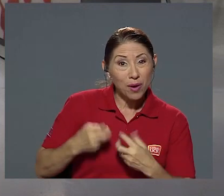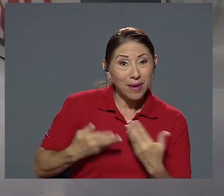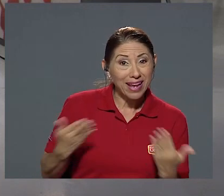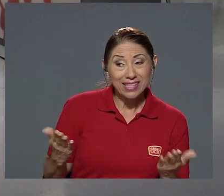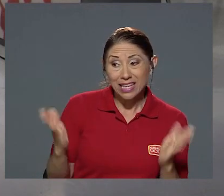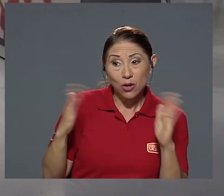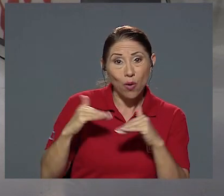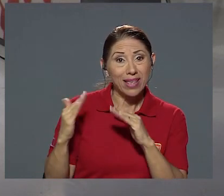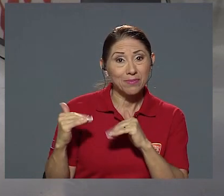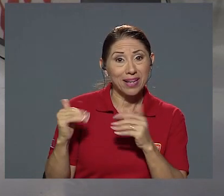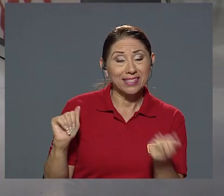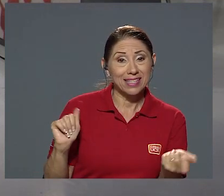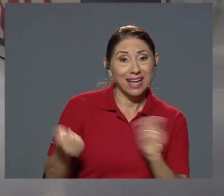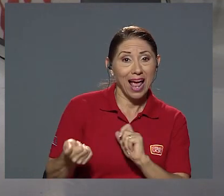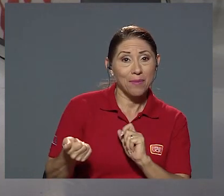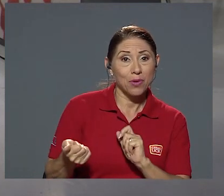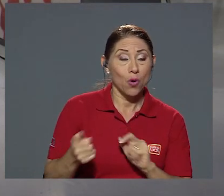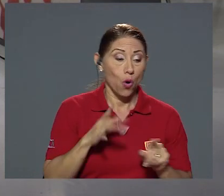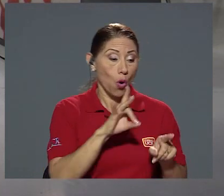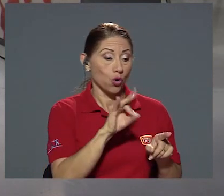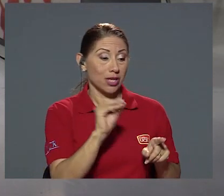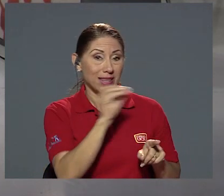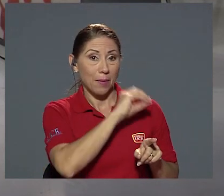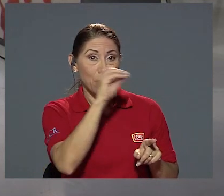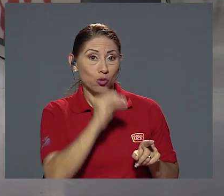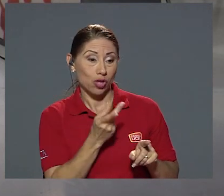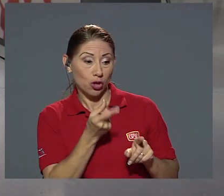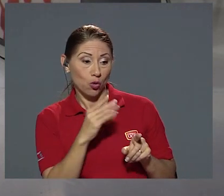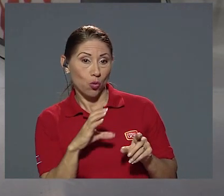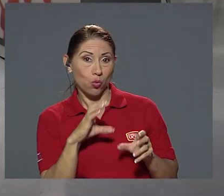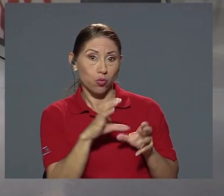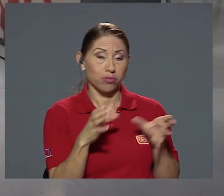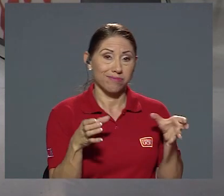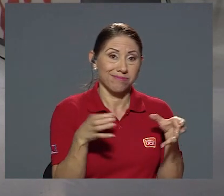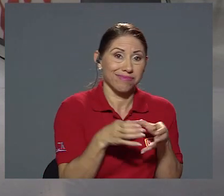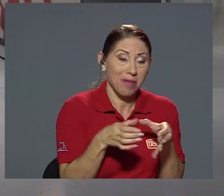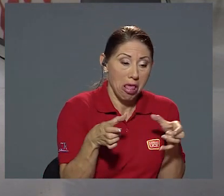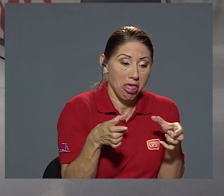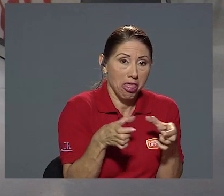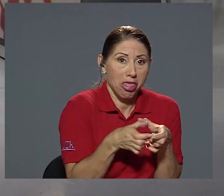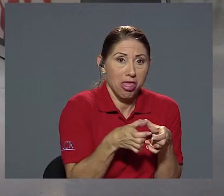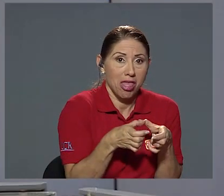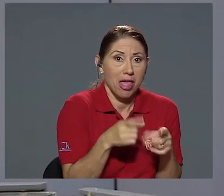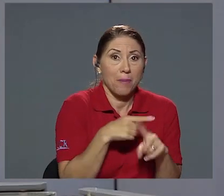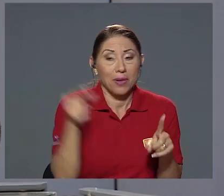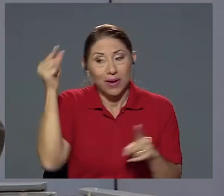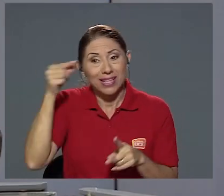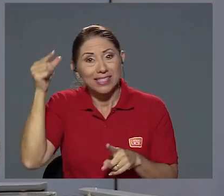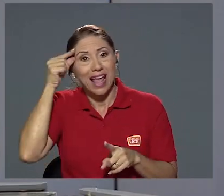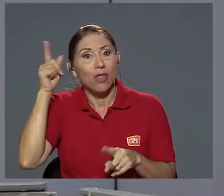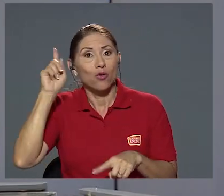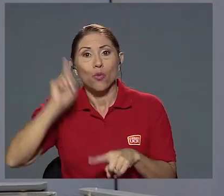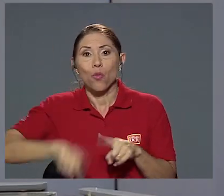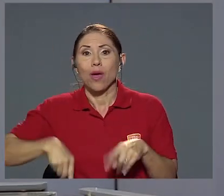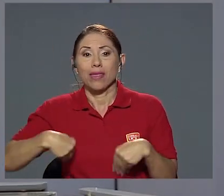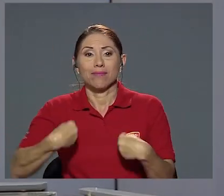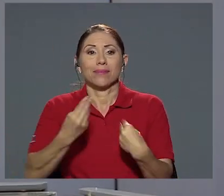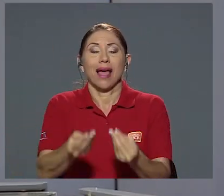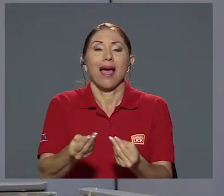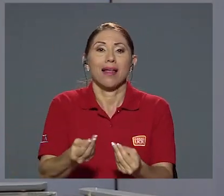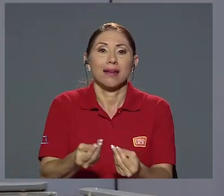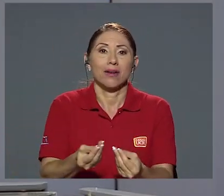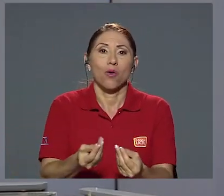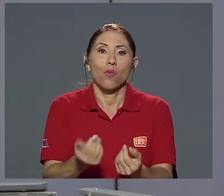ese 80% el Estado no tiene la capacidad de brindarles herramientas para que transformen esa situación.